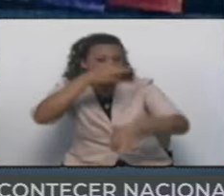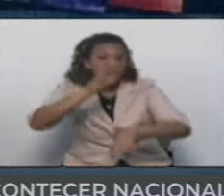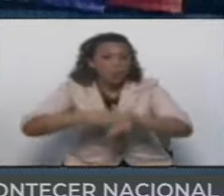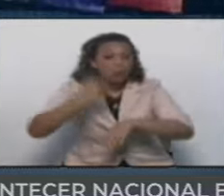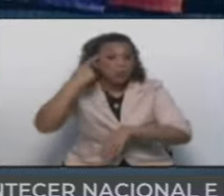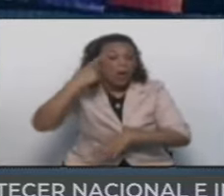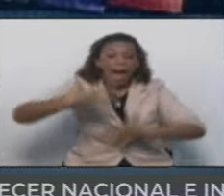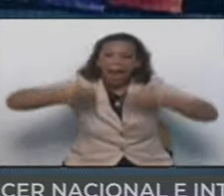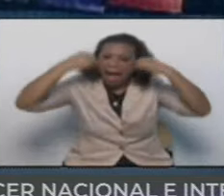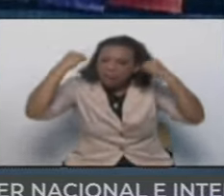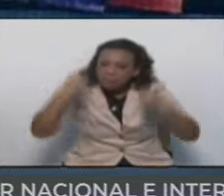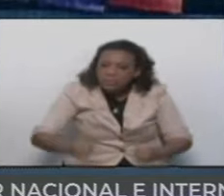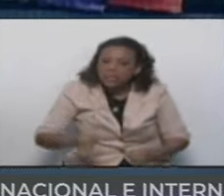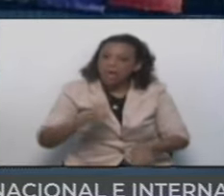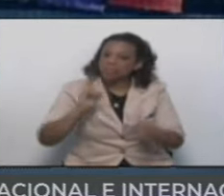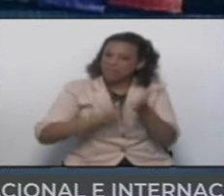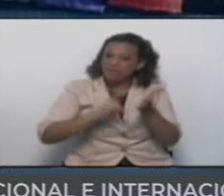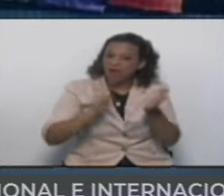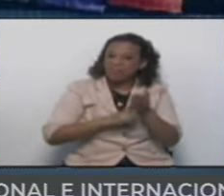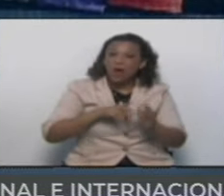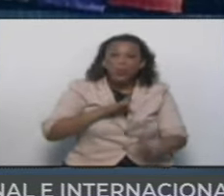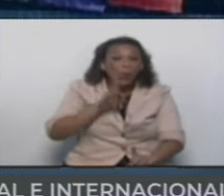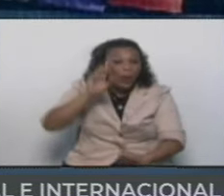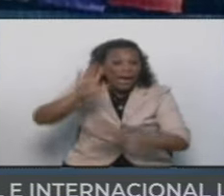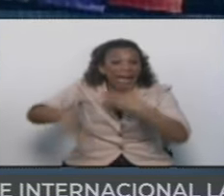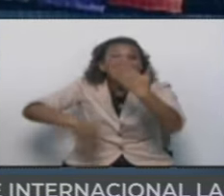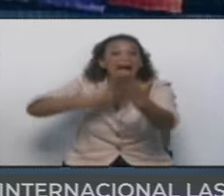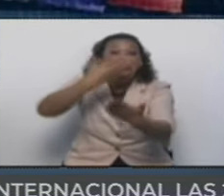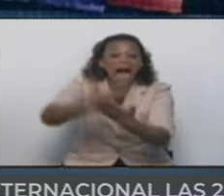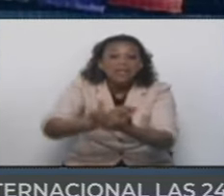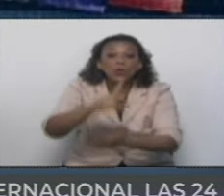tenemos que garantizar que cuando llegue el año